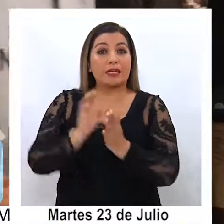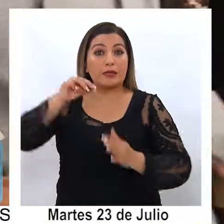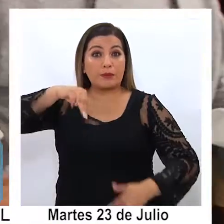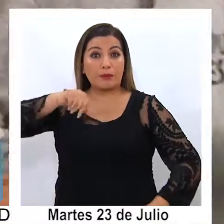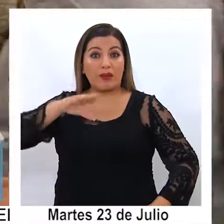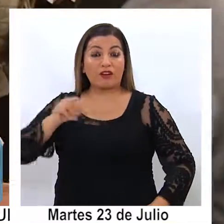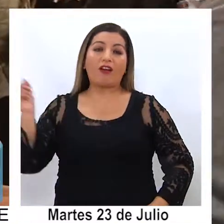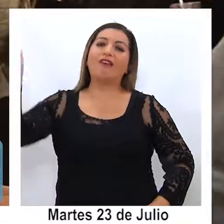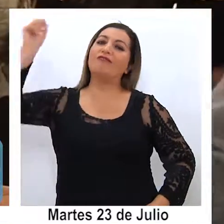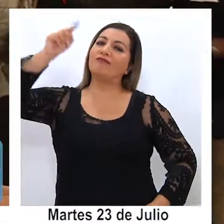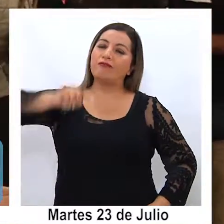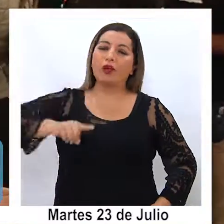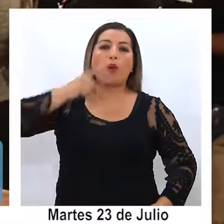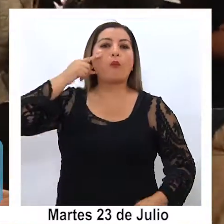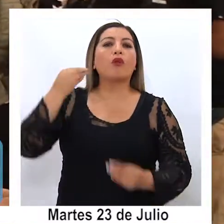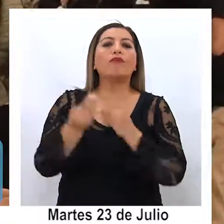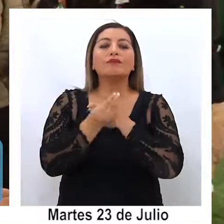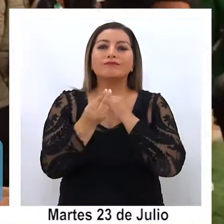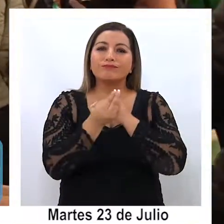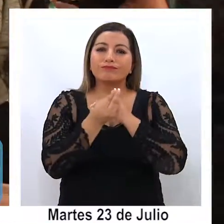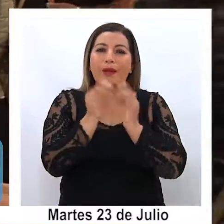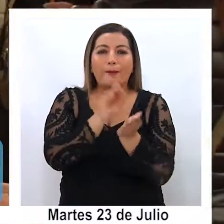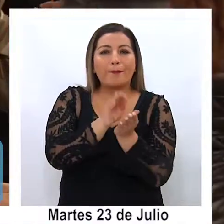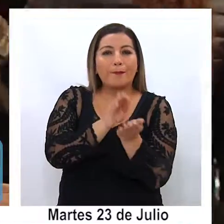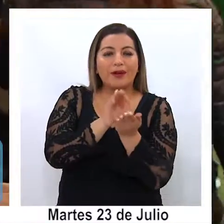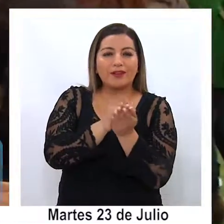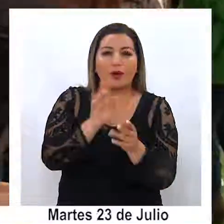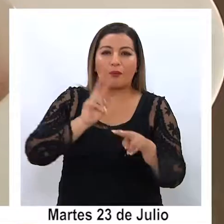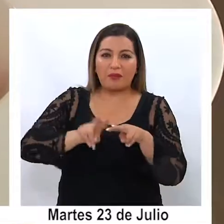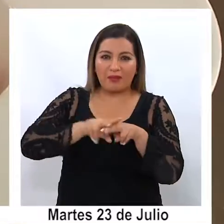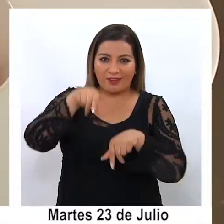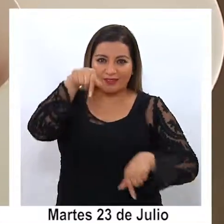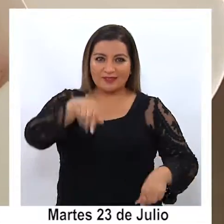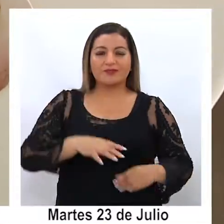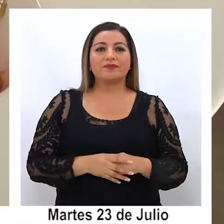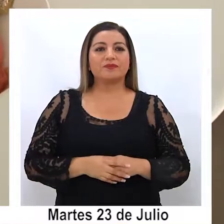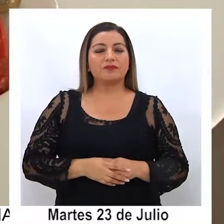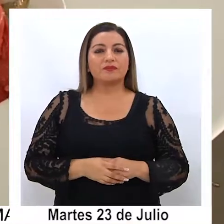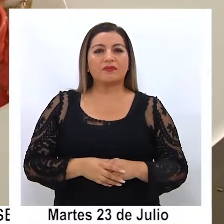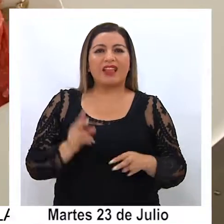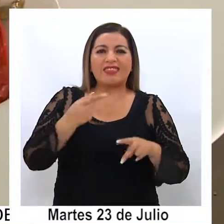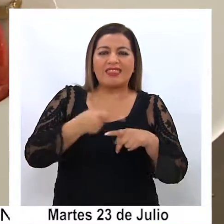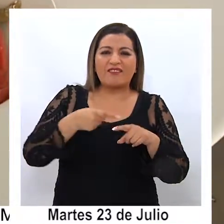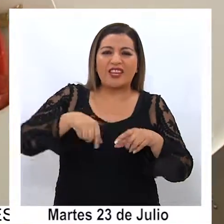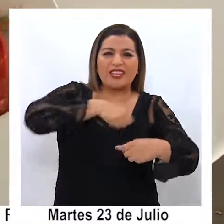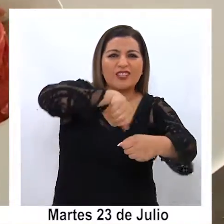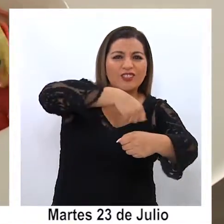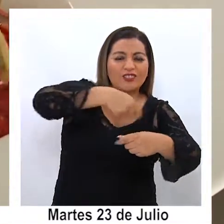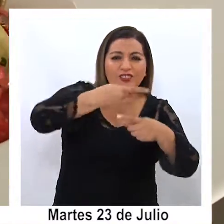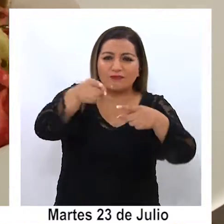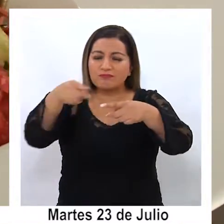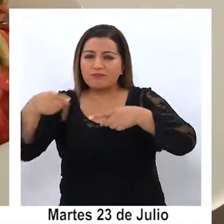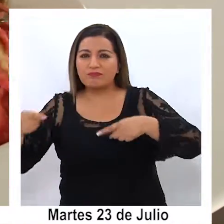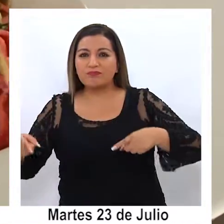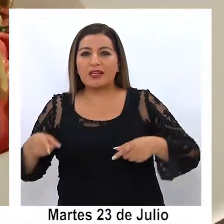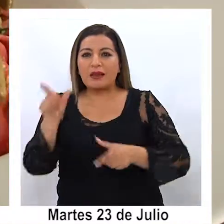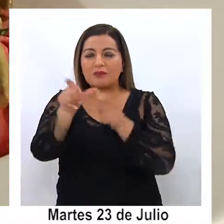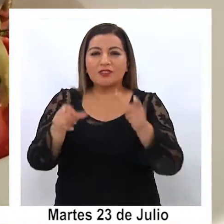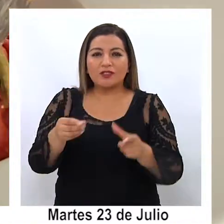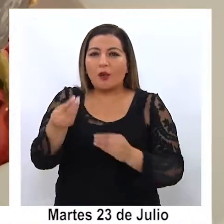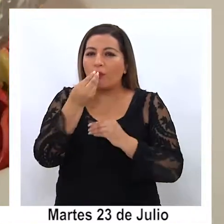Marco y de allá venimos a degustar este rico marisco que preparan acá. La variedad de preparaciones deleito a los